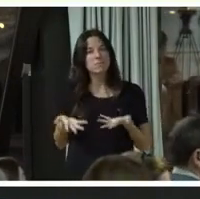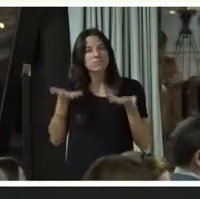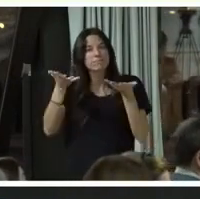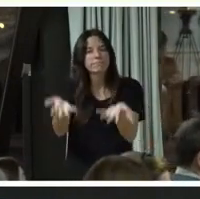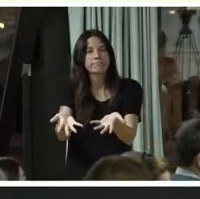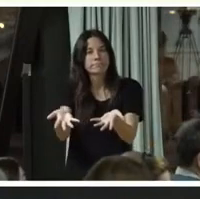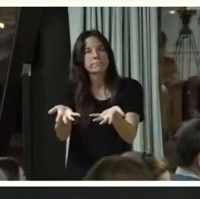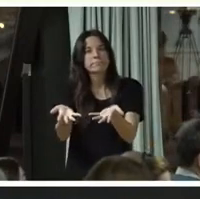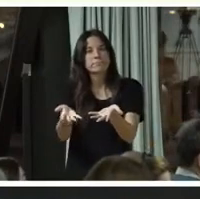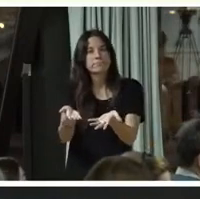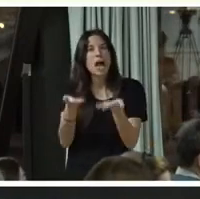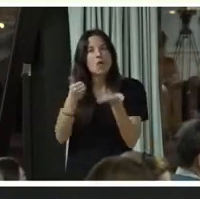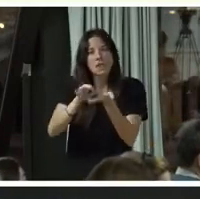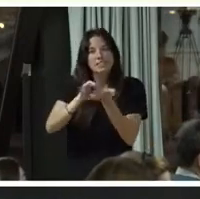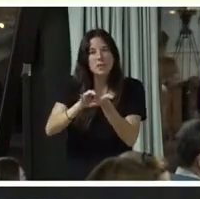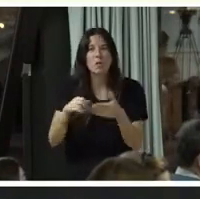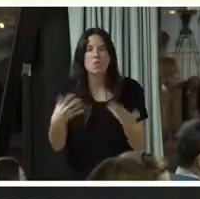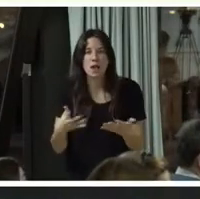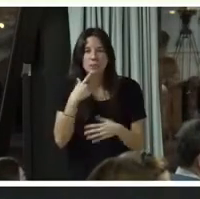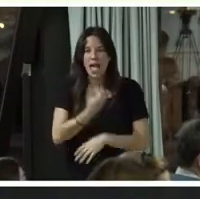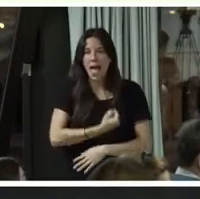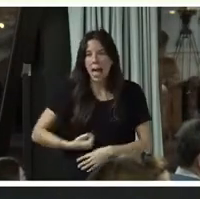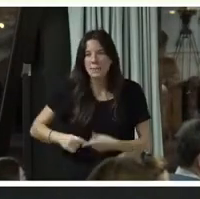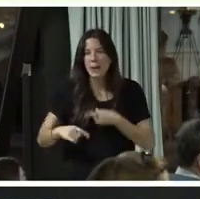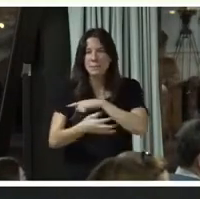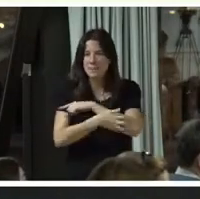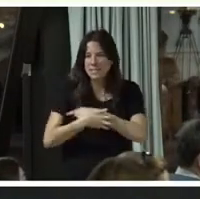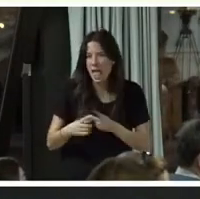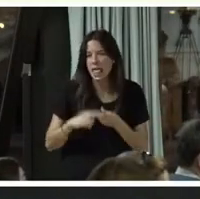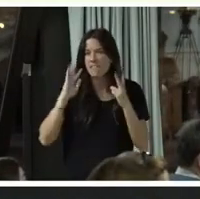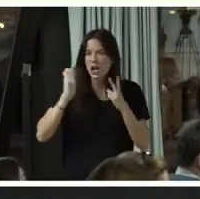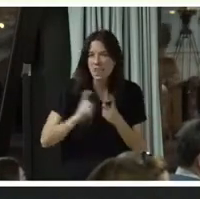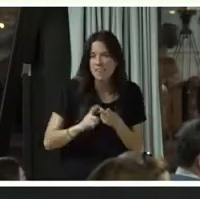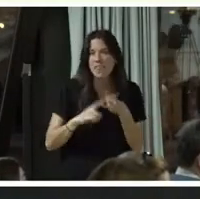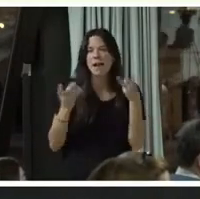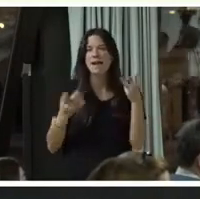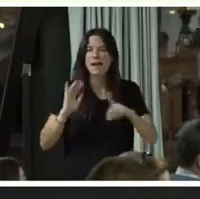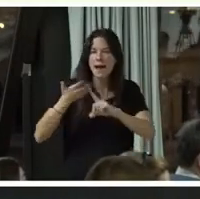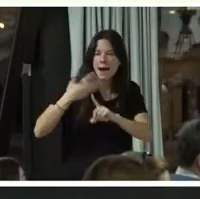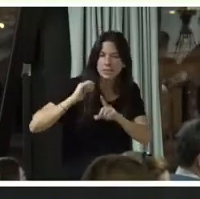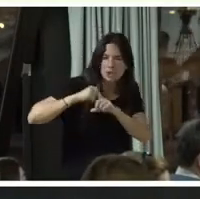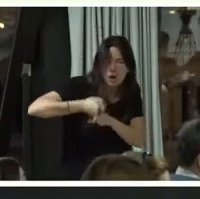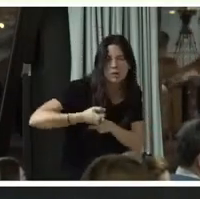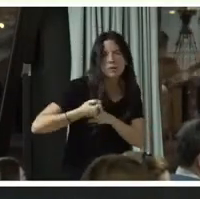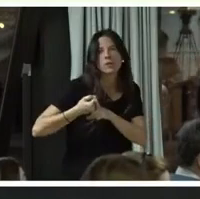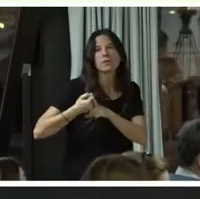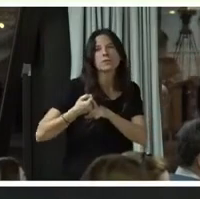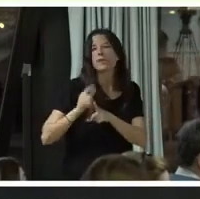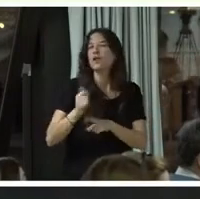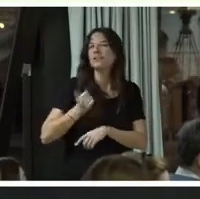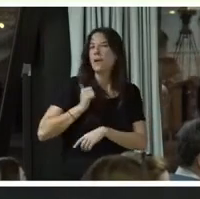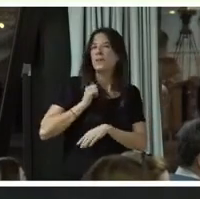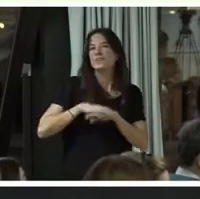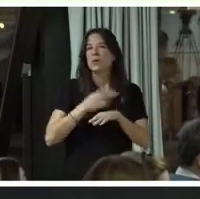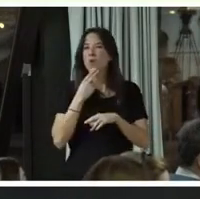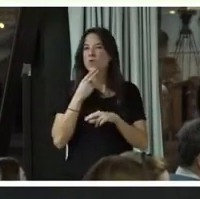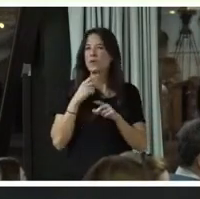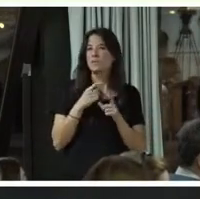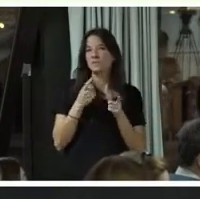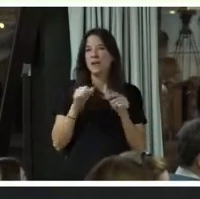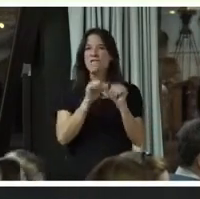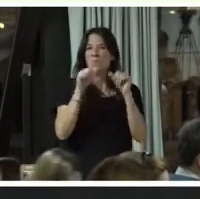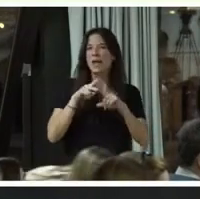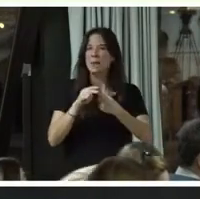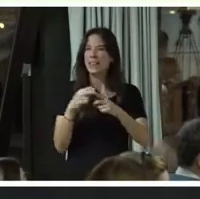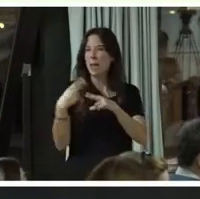que la el hambre la miseria la violencia la agresión no se utilice como arma político